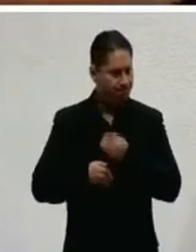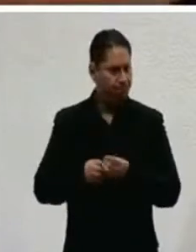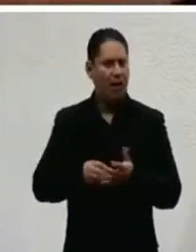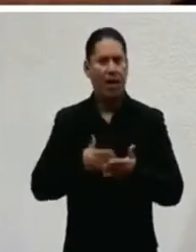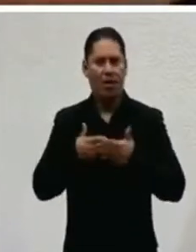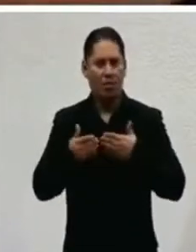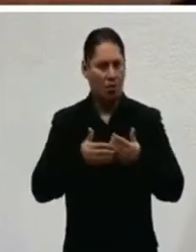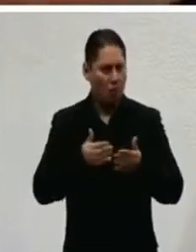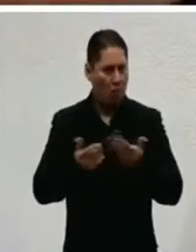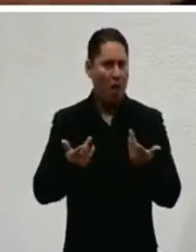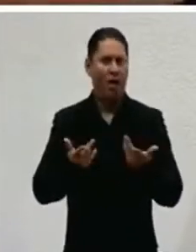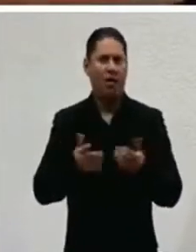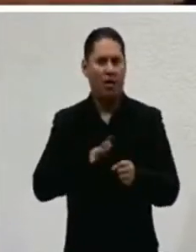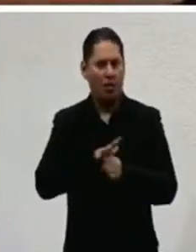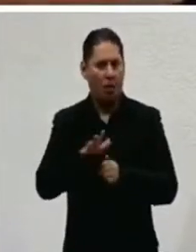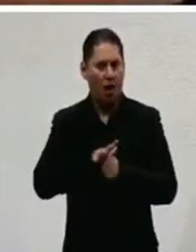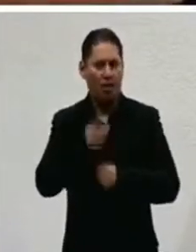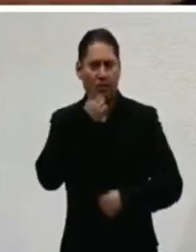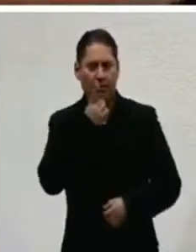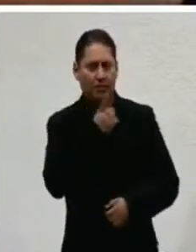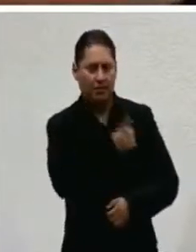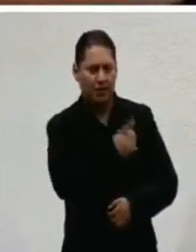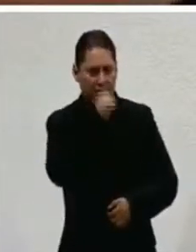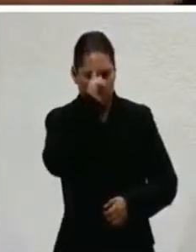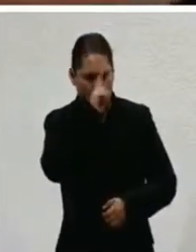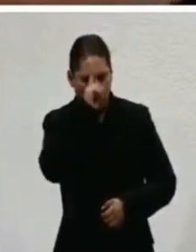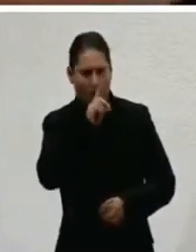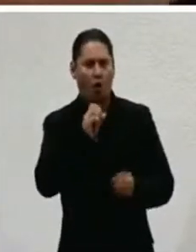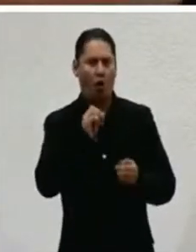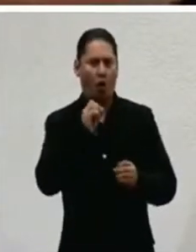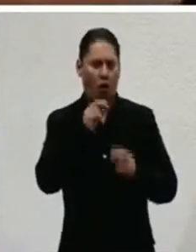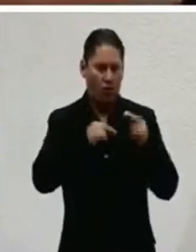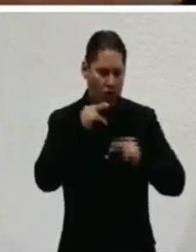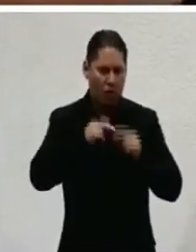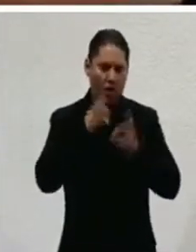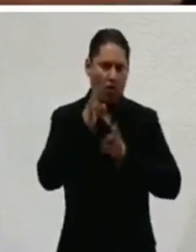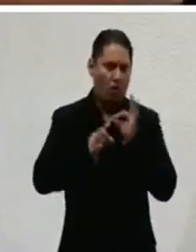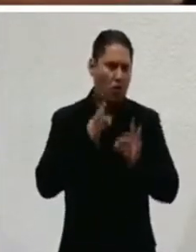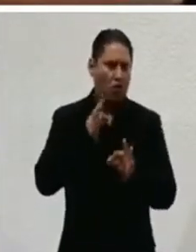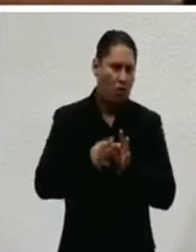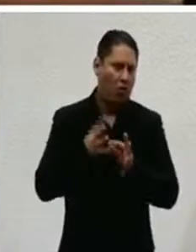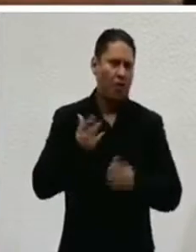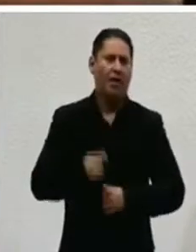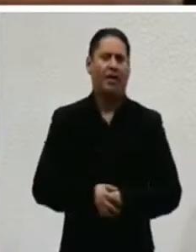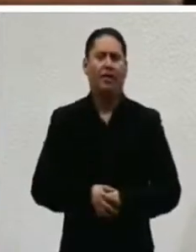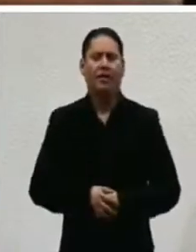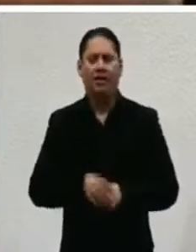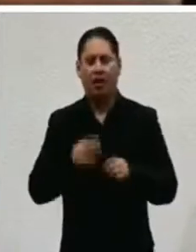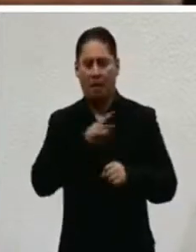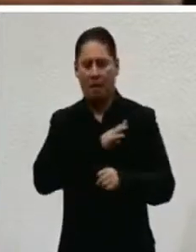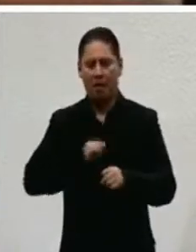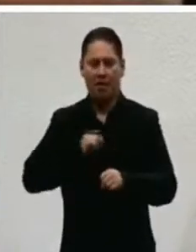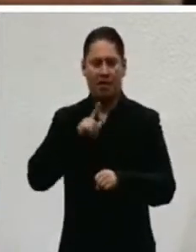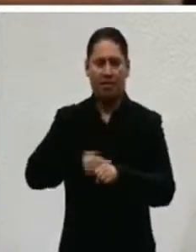para emitir opinión de la evaluación del nivel de cumplimiento de los planes de desarrollo